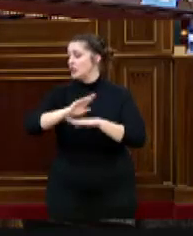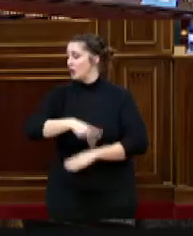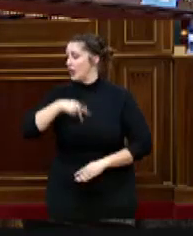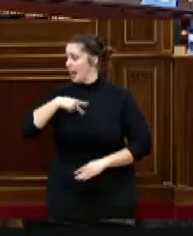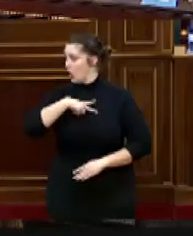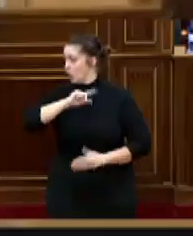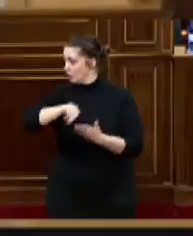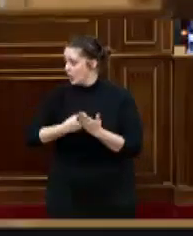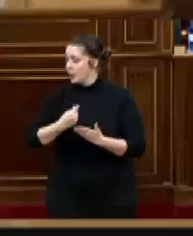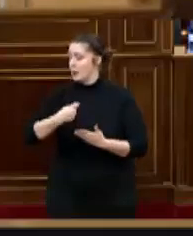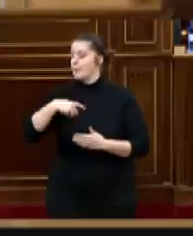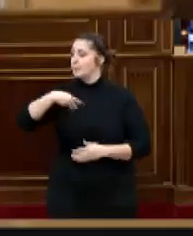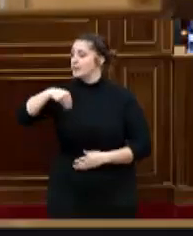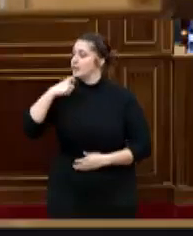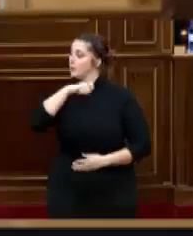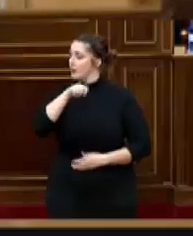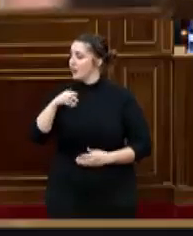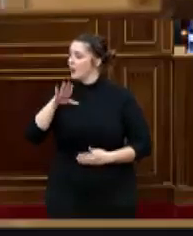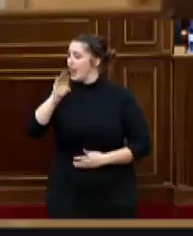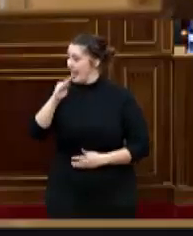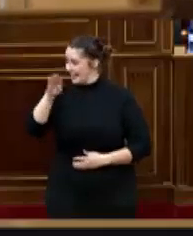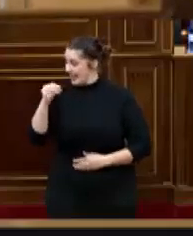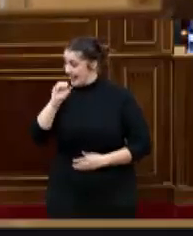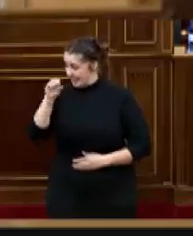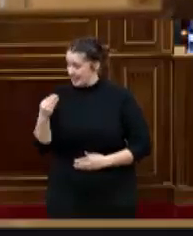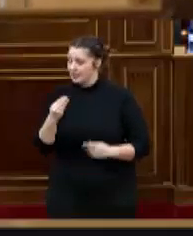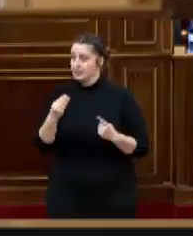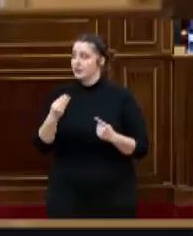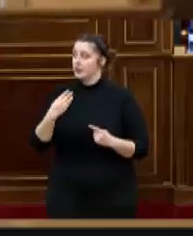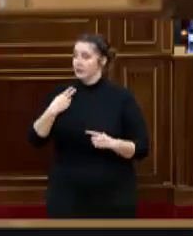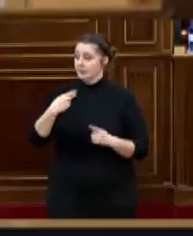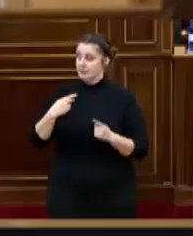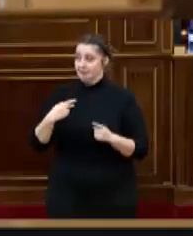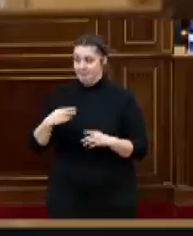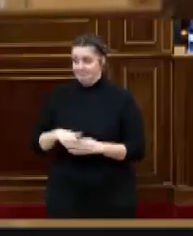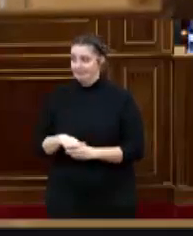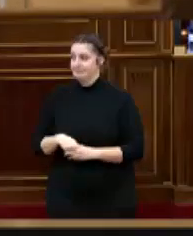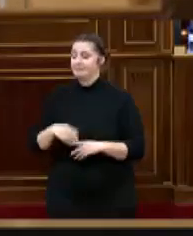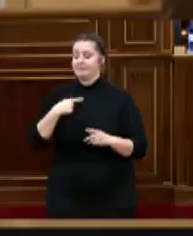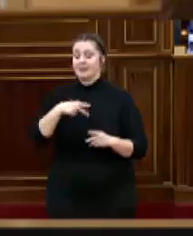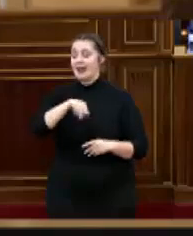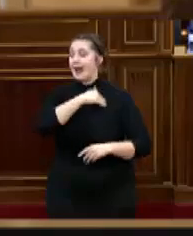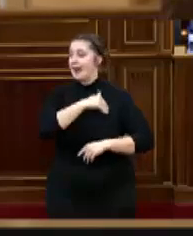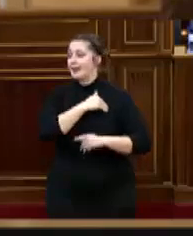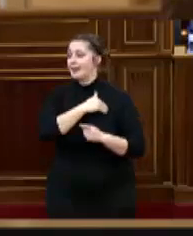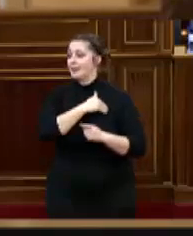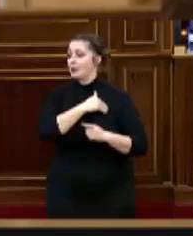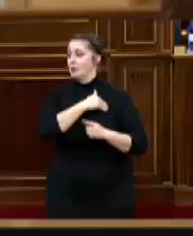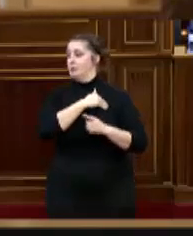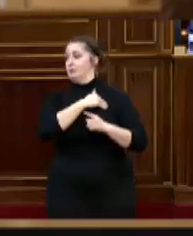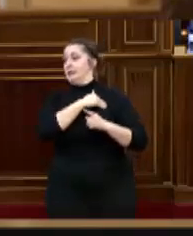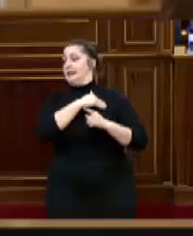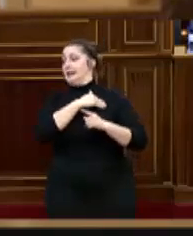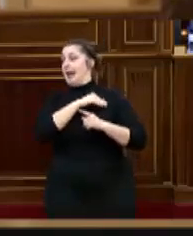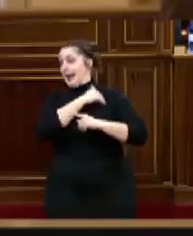presidente de la fundación equitas notario de Madrid club de honor de San Raymundo de peñafford y académico de número de la Academia y